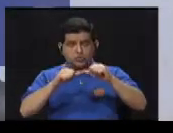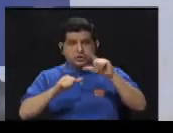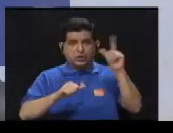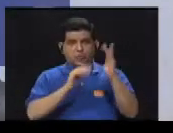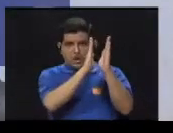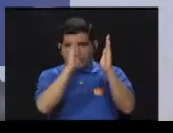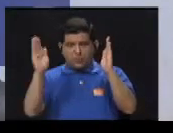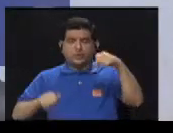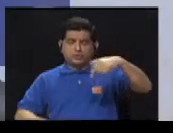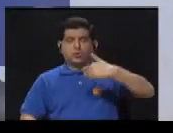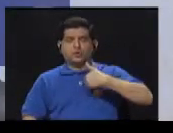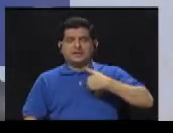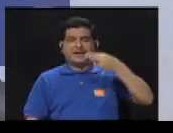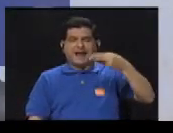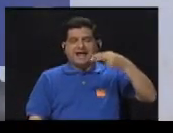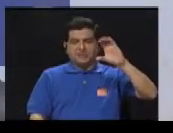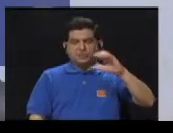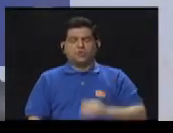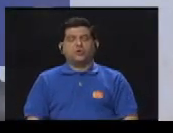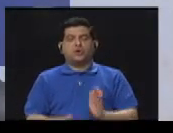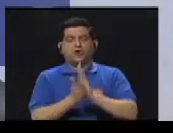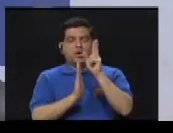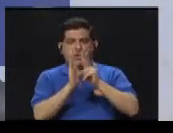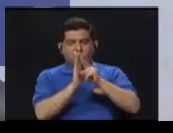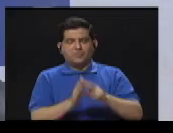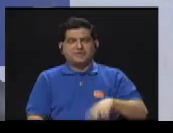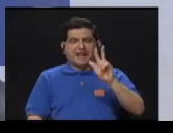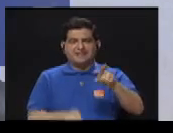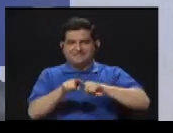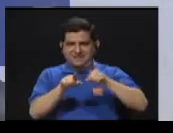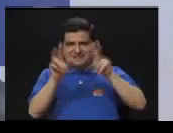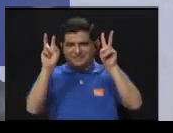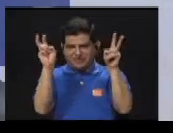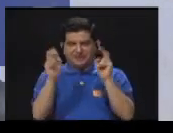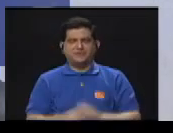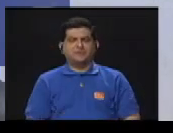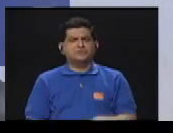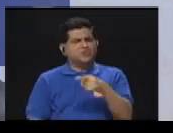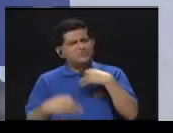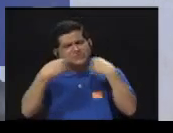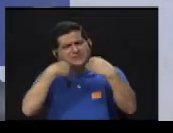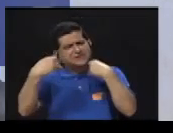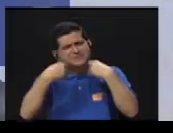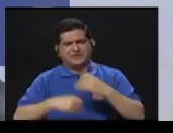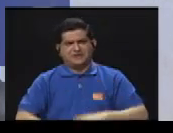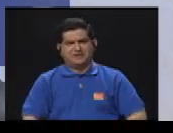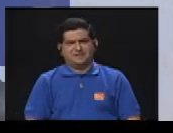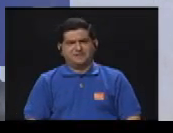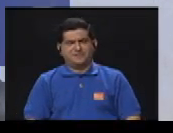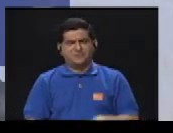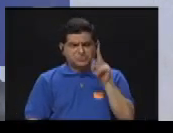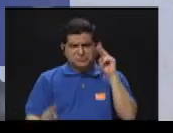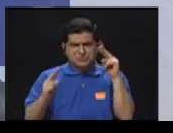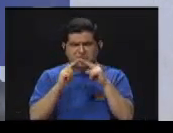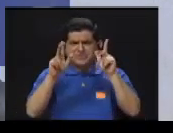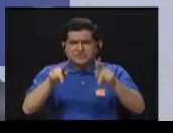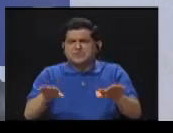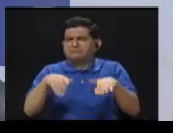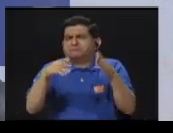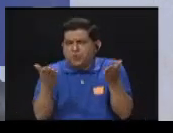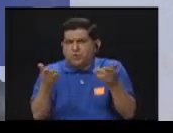Continuamos el lunes de Cinemateca, hoy tenemos a Héctor Calderón y su documental Tres Hermanos. Héctor, nos estabas contando un poco cómo los